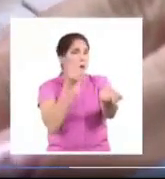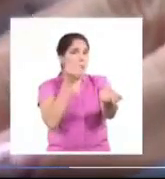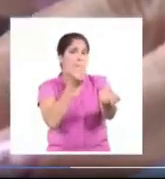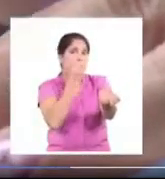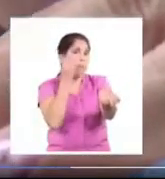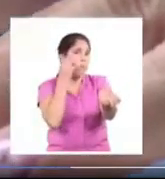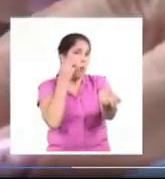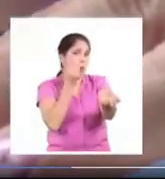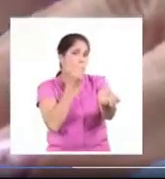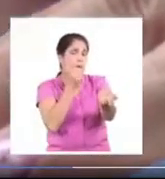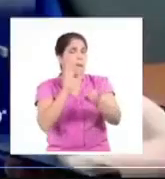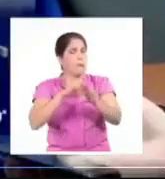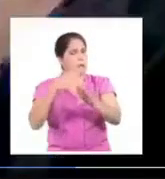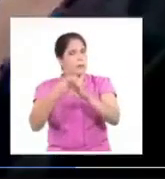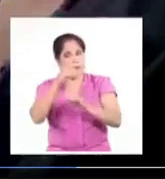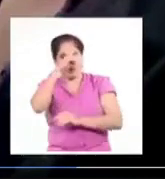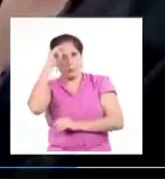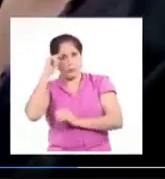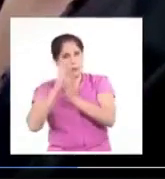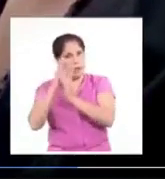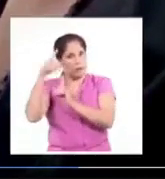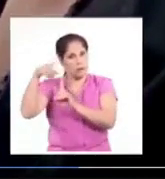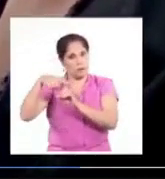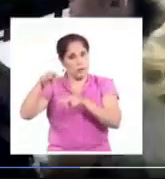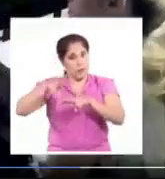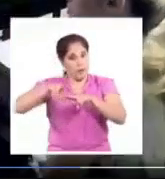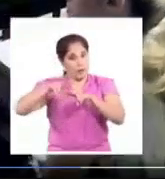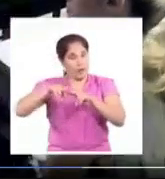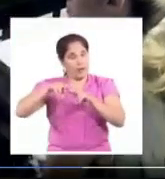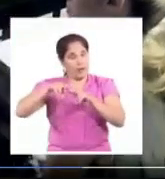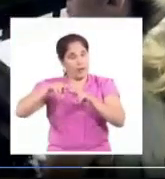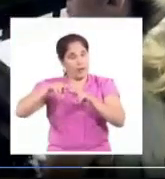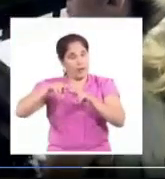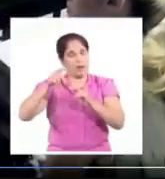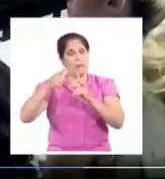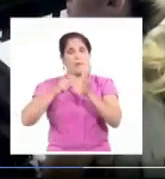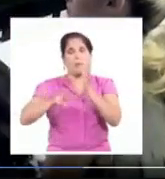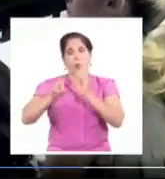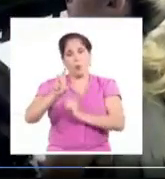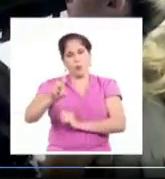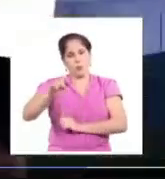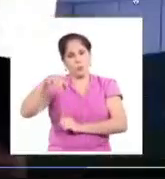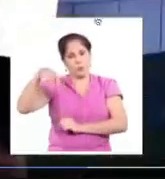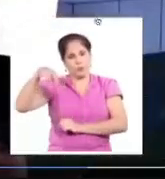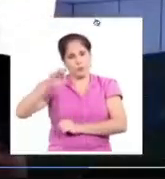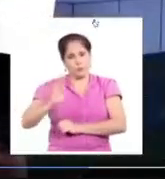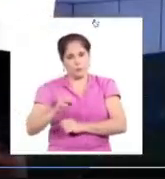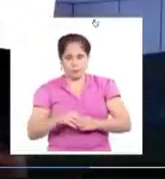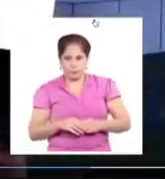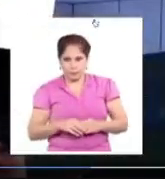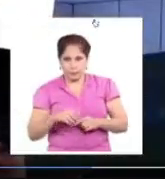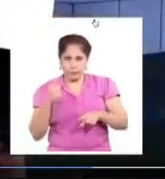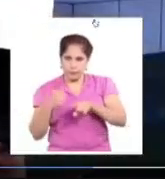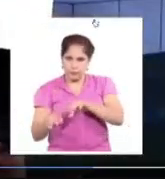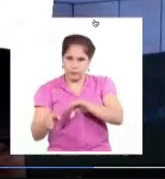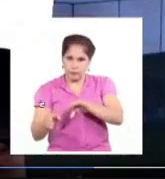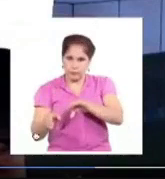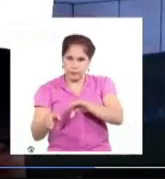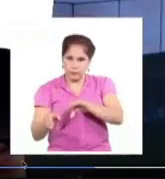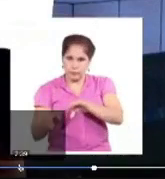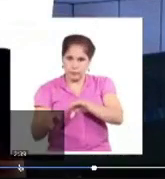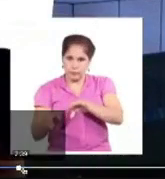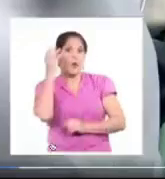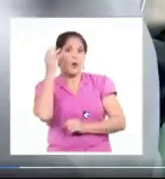se aplicará en Santi espíritus matanzas la Habana y Pinar del Río y como es habitual